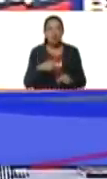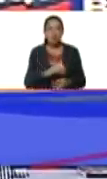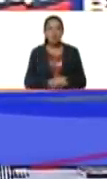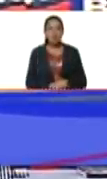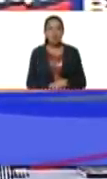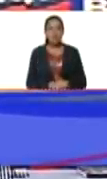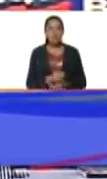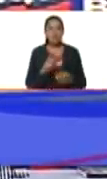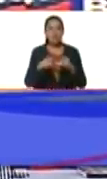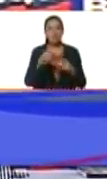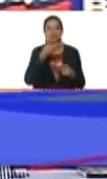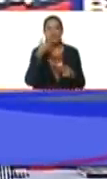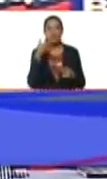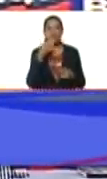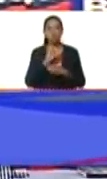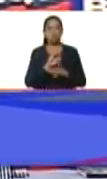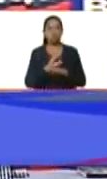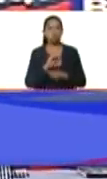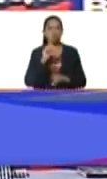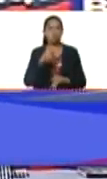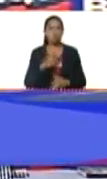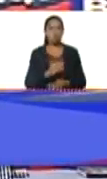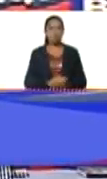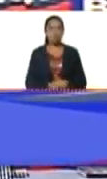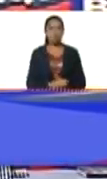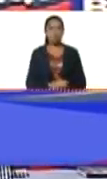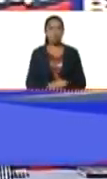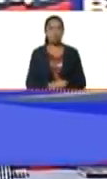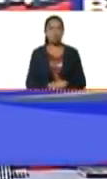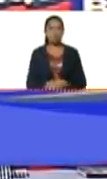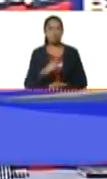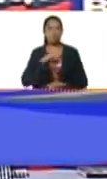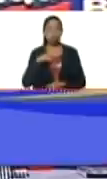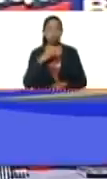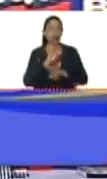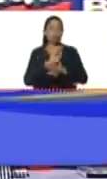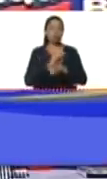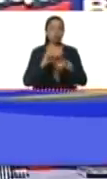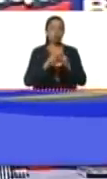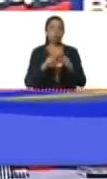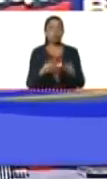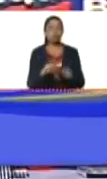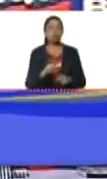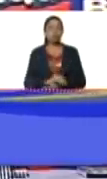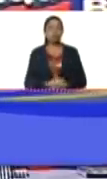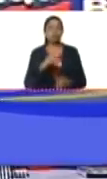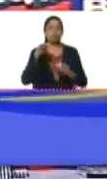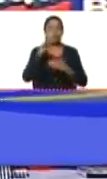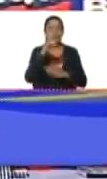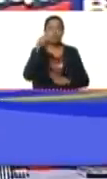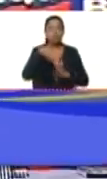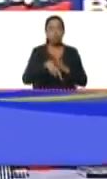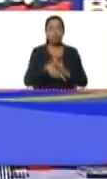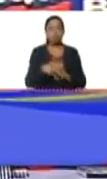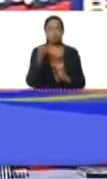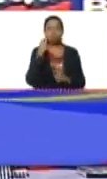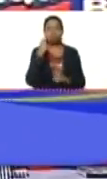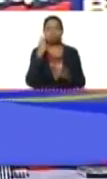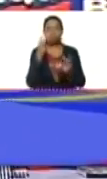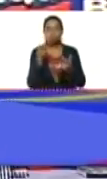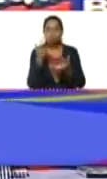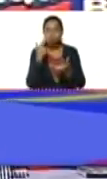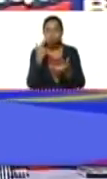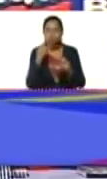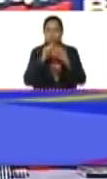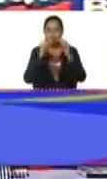pero el mejor tratamiento es el preventivo. Y nosotros mosca, barrio adentro mosca en todos los barrios. El sistema